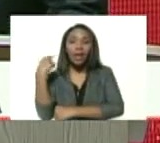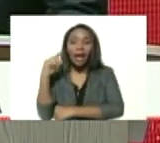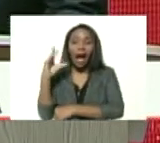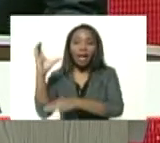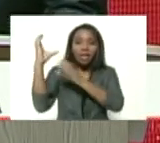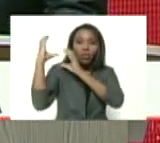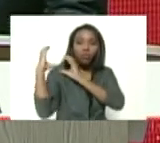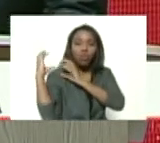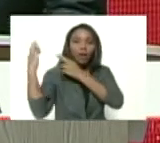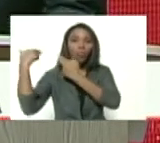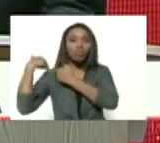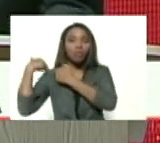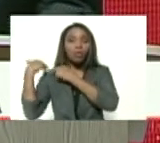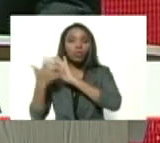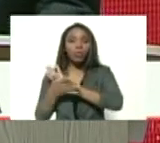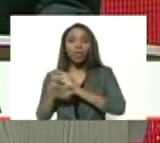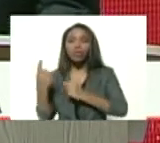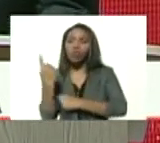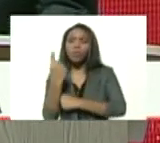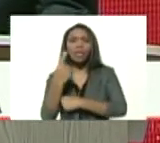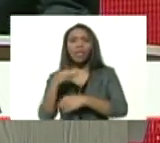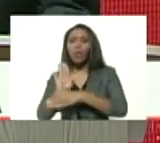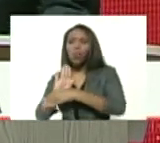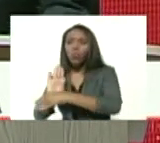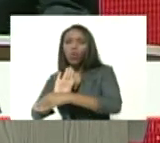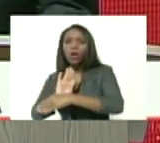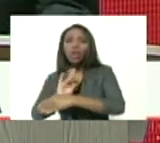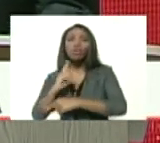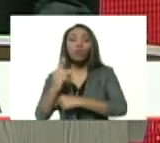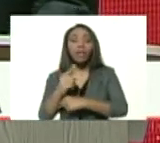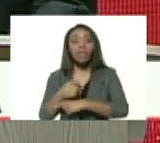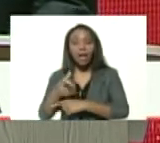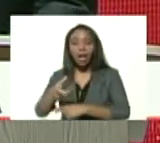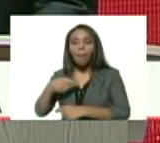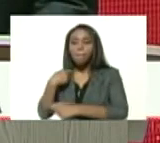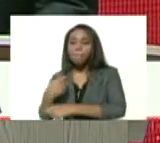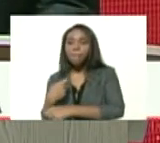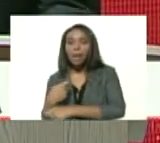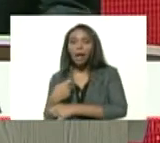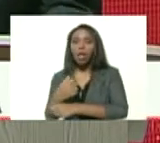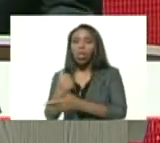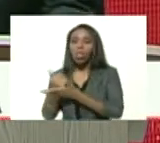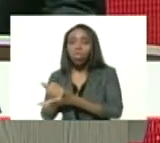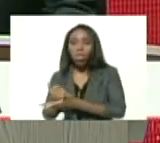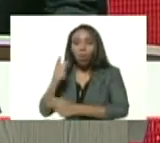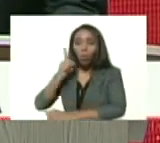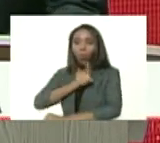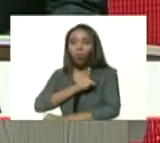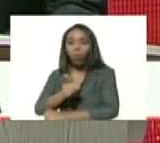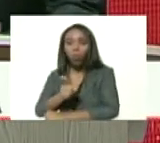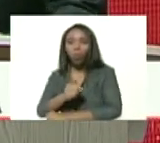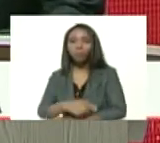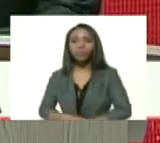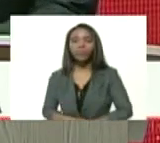encargados no solamente de amparar, sino de auspiciar, de patrocinar, de ordenar